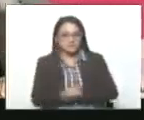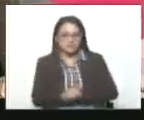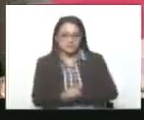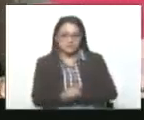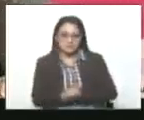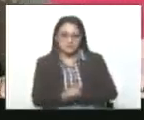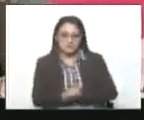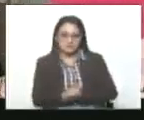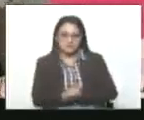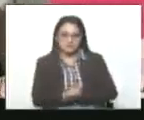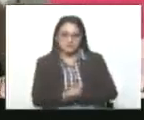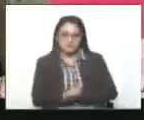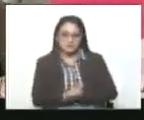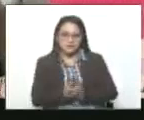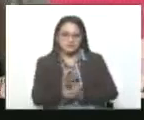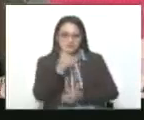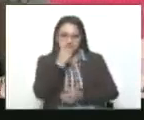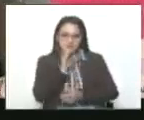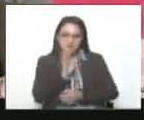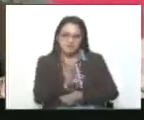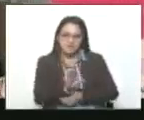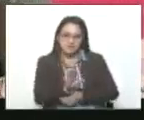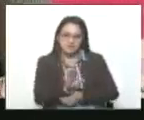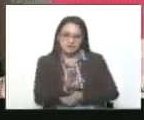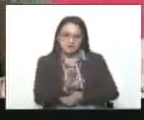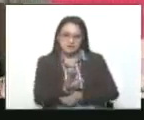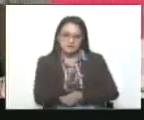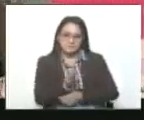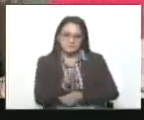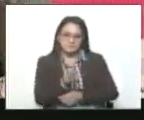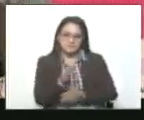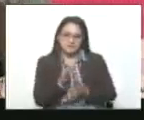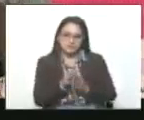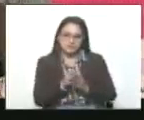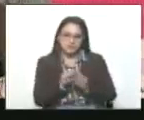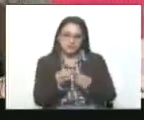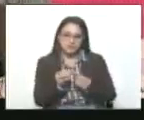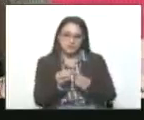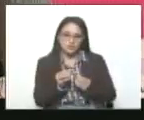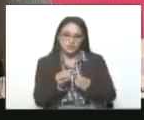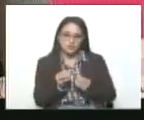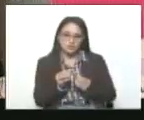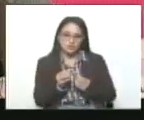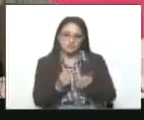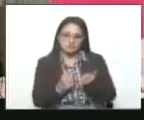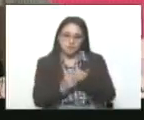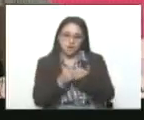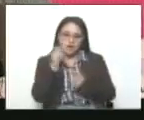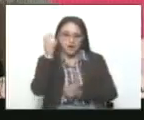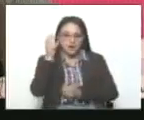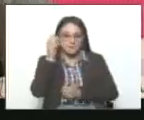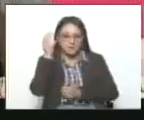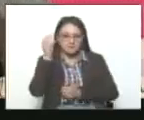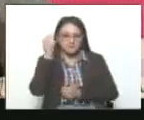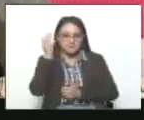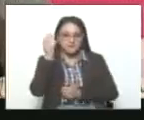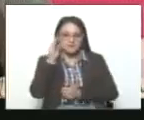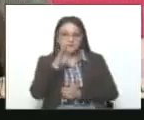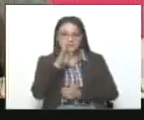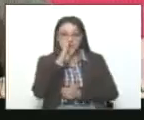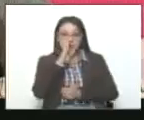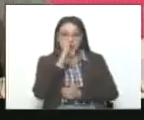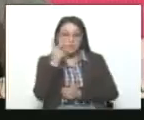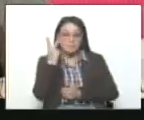Ese es el perfil donde debemos ir apuntalando cada vez más la expansión de la capacidad del banco